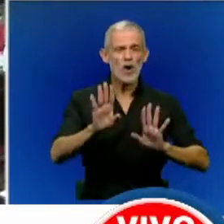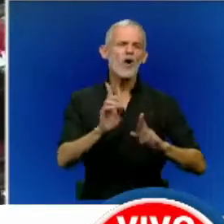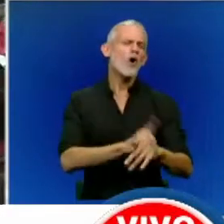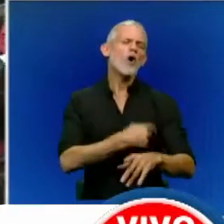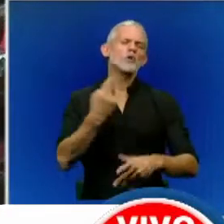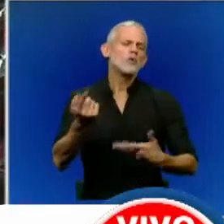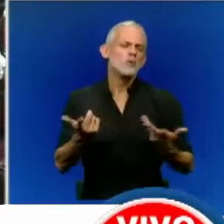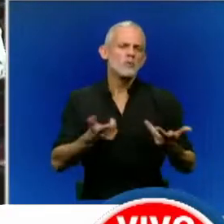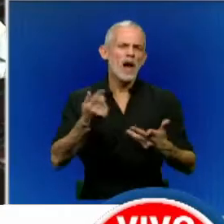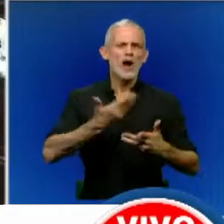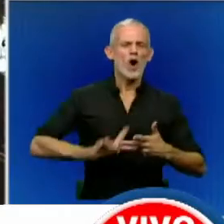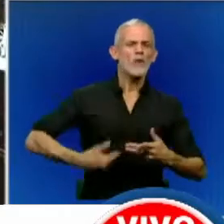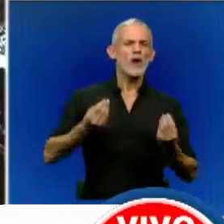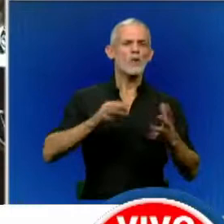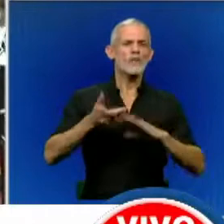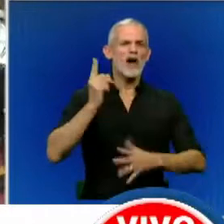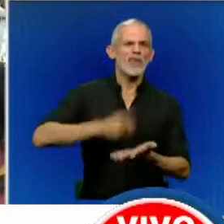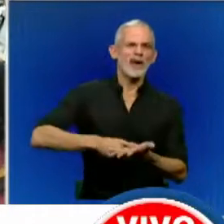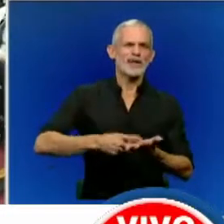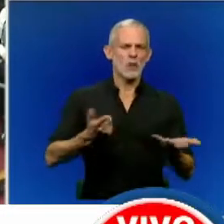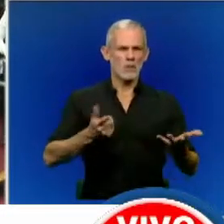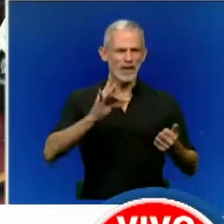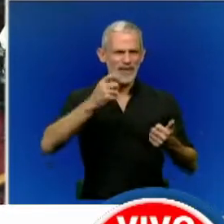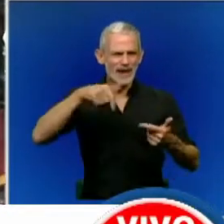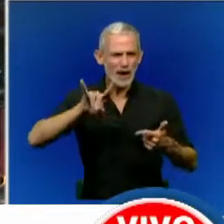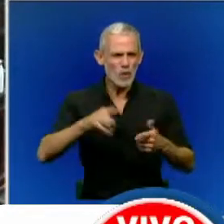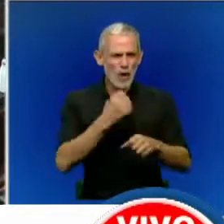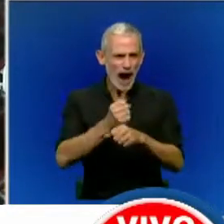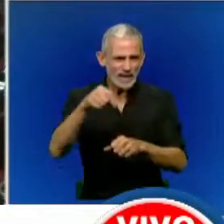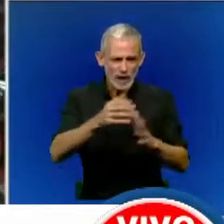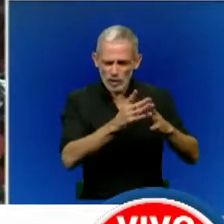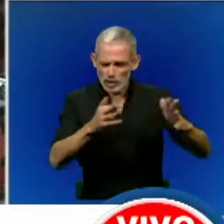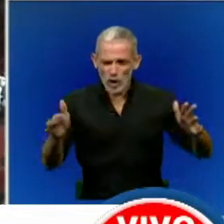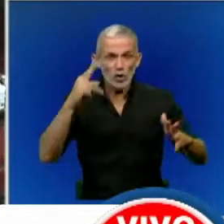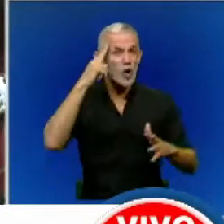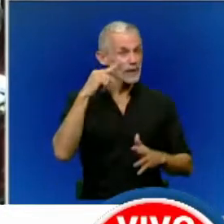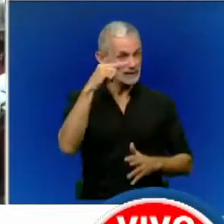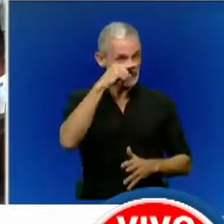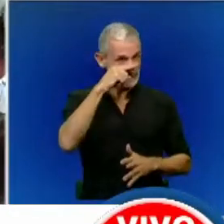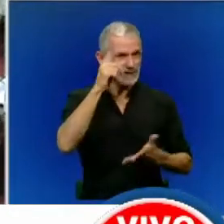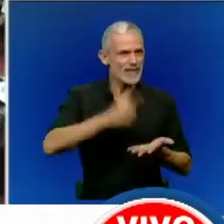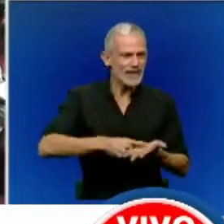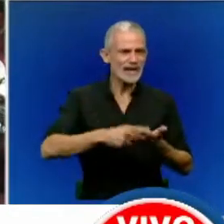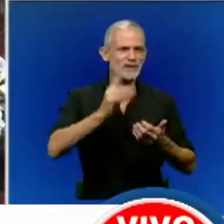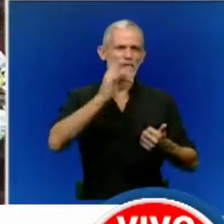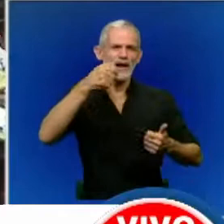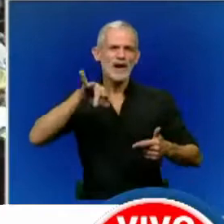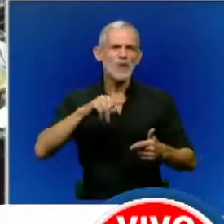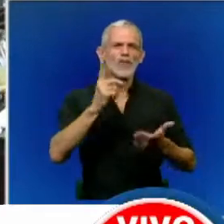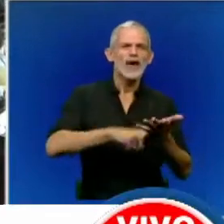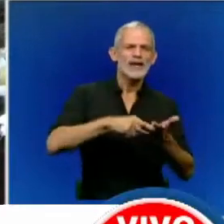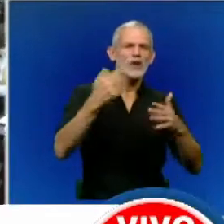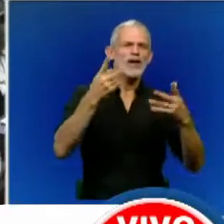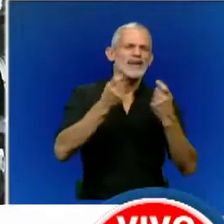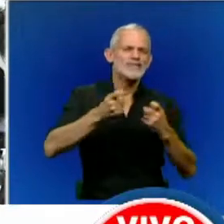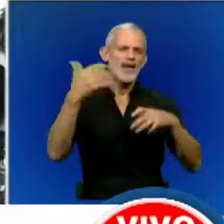costumbre gobernar por decreto. Se han dictado al día de hoy 97 decretos de necesidad y urgencia desde el